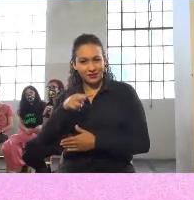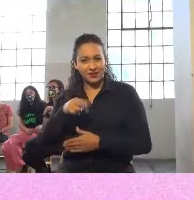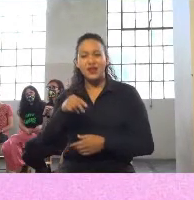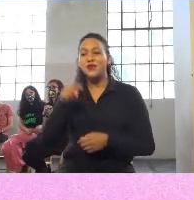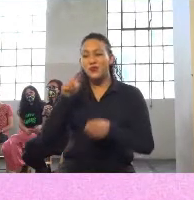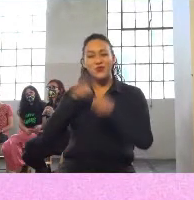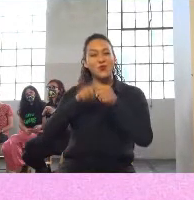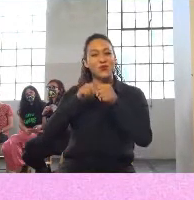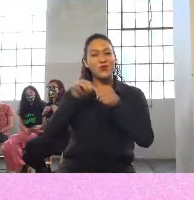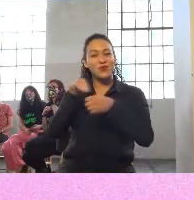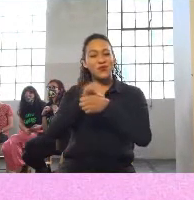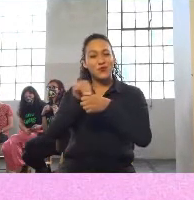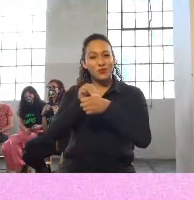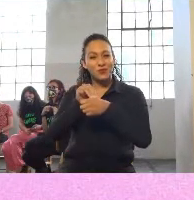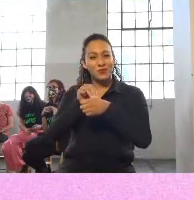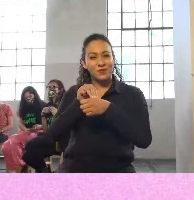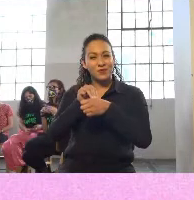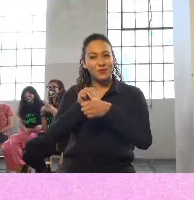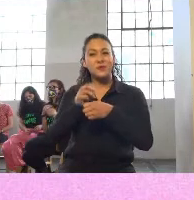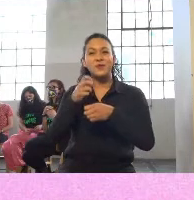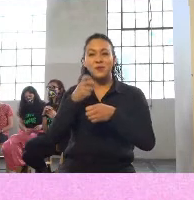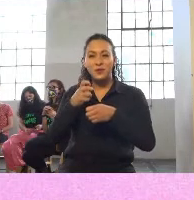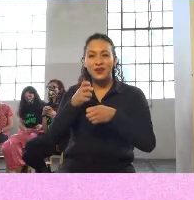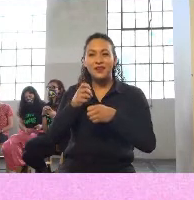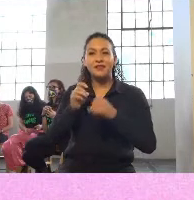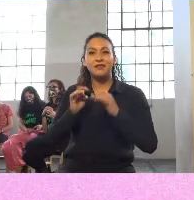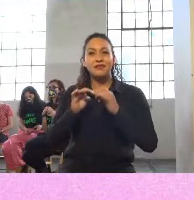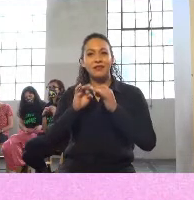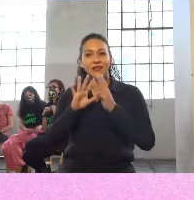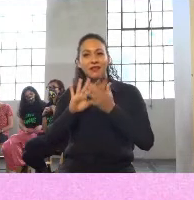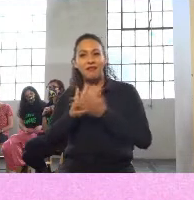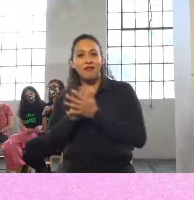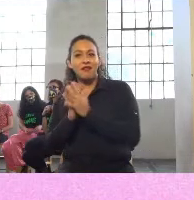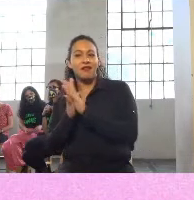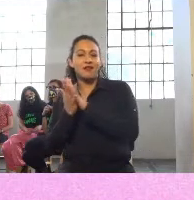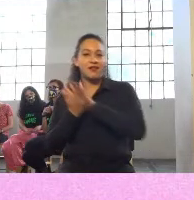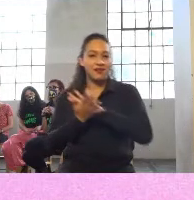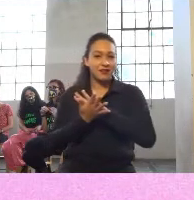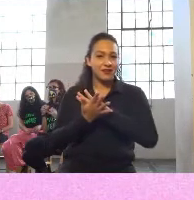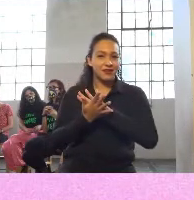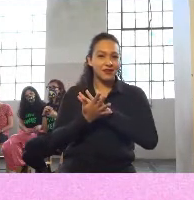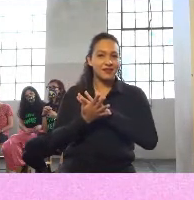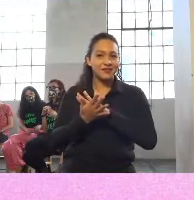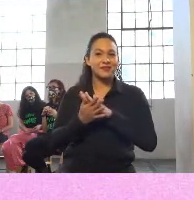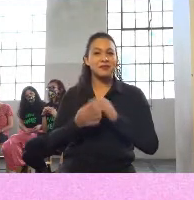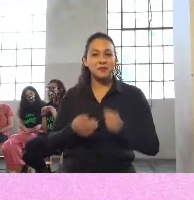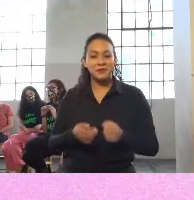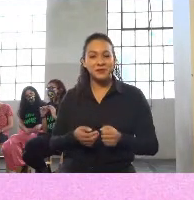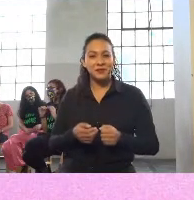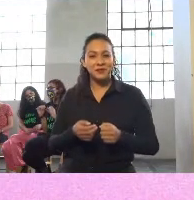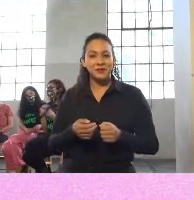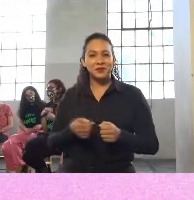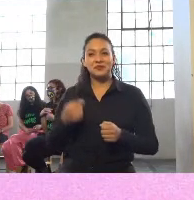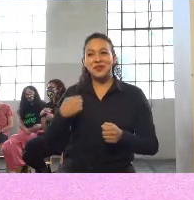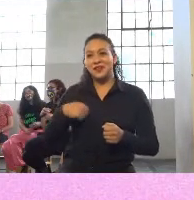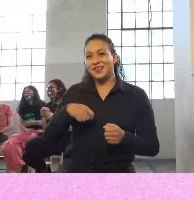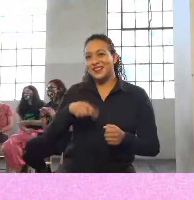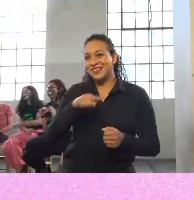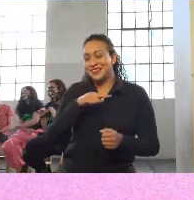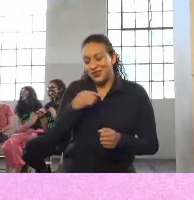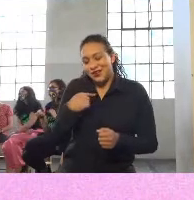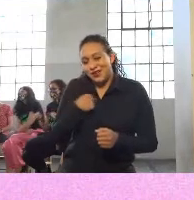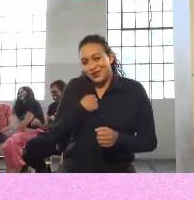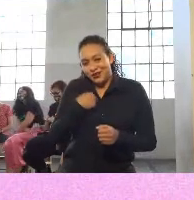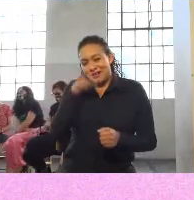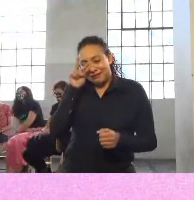color morado. Por eso esa acción como que le dio otra vida a la pieza, también fue muy curioso. Y eso para